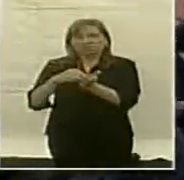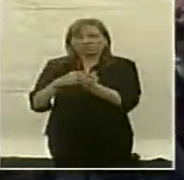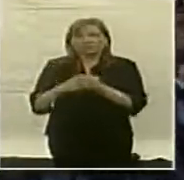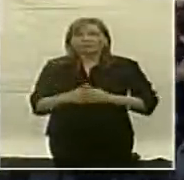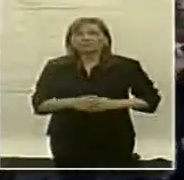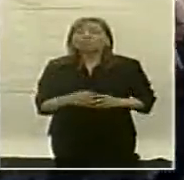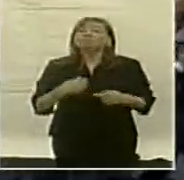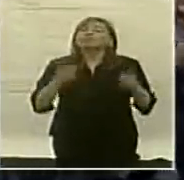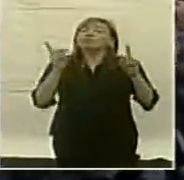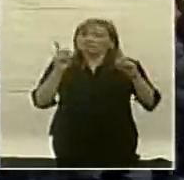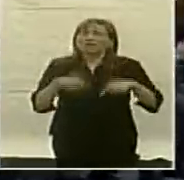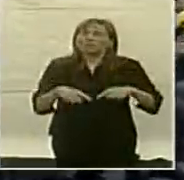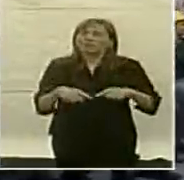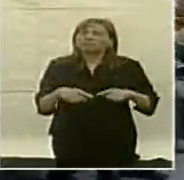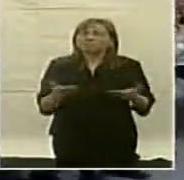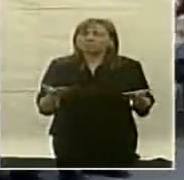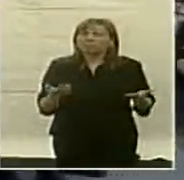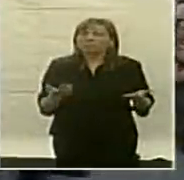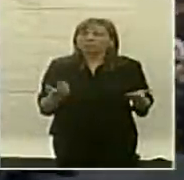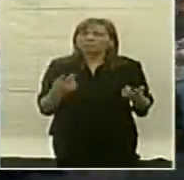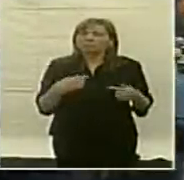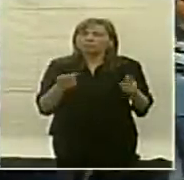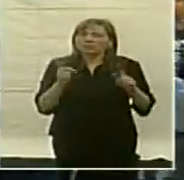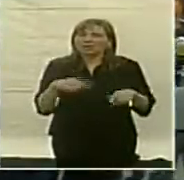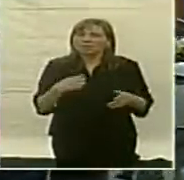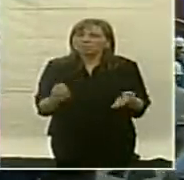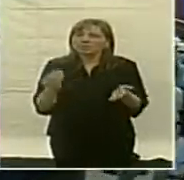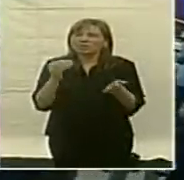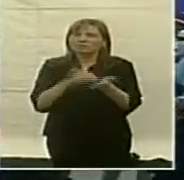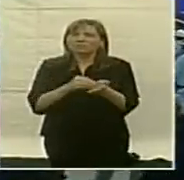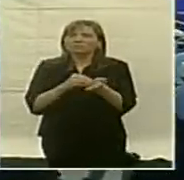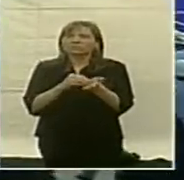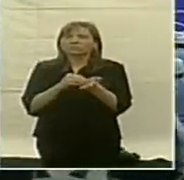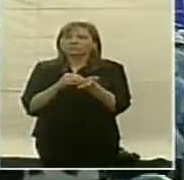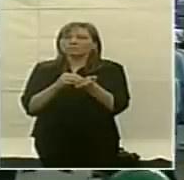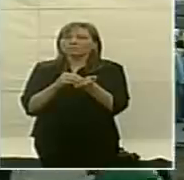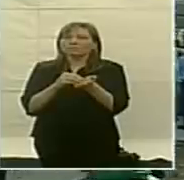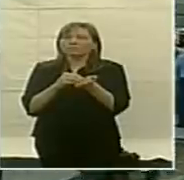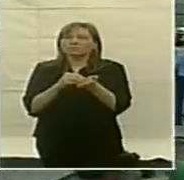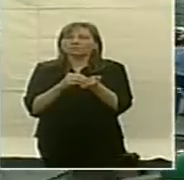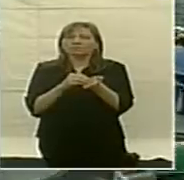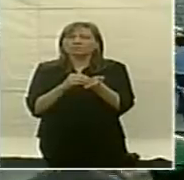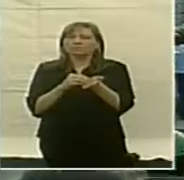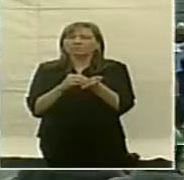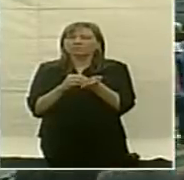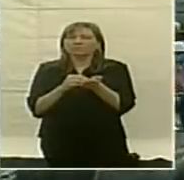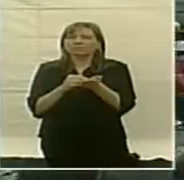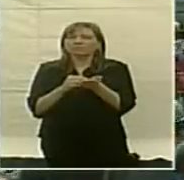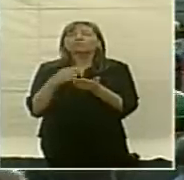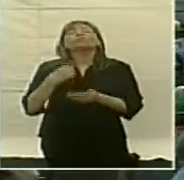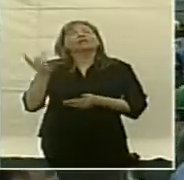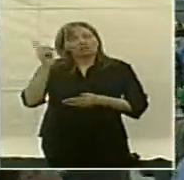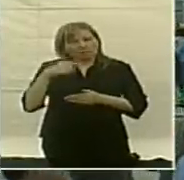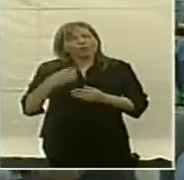la